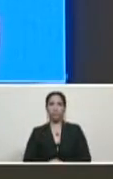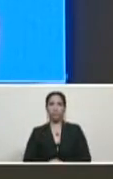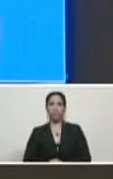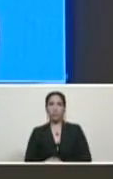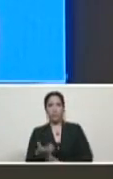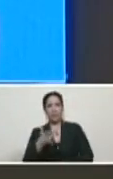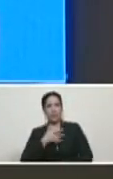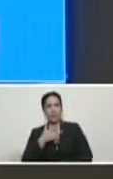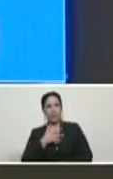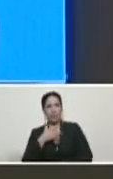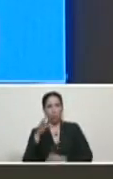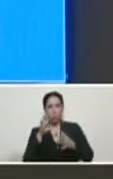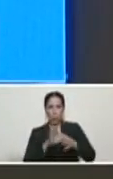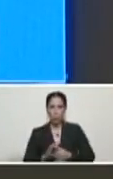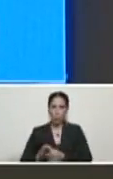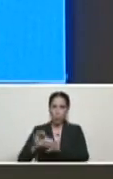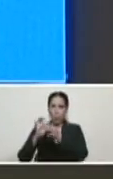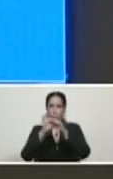Sentimiento de la unión cívico-militar,